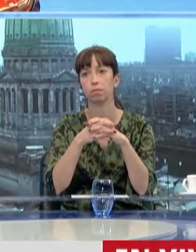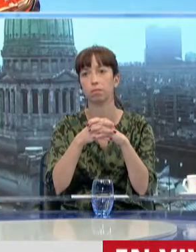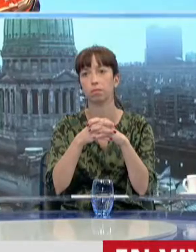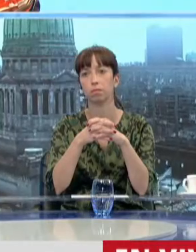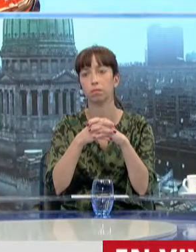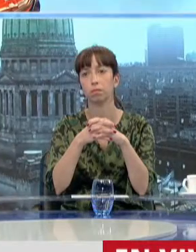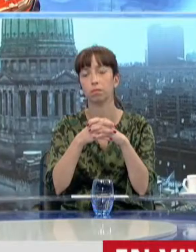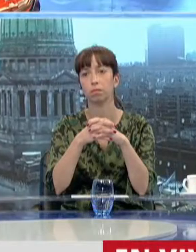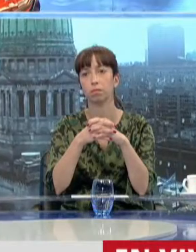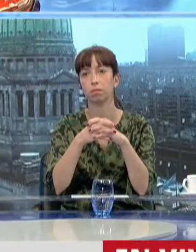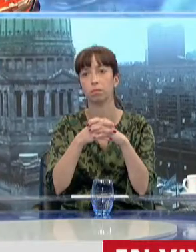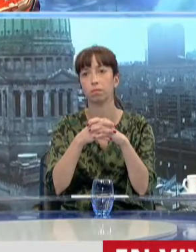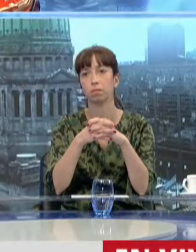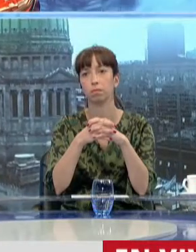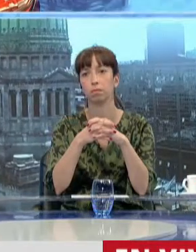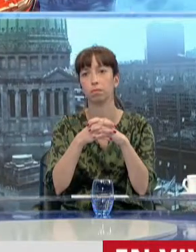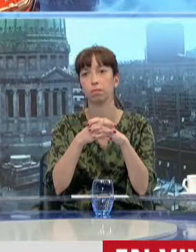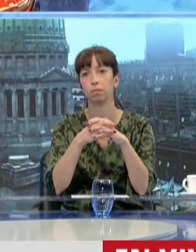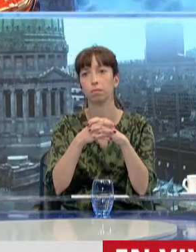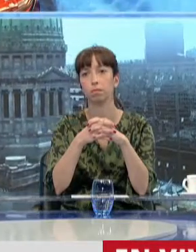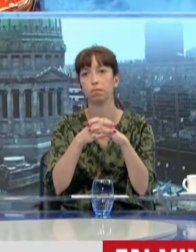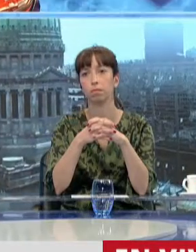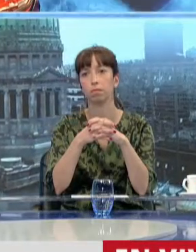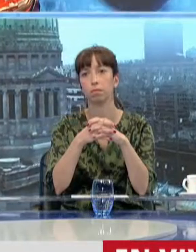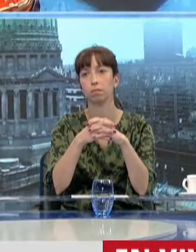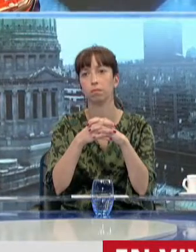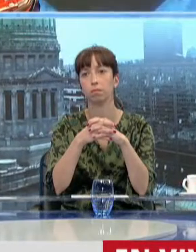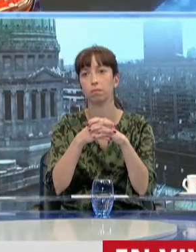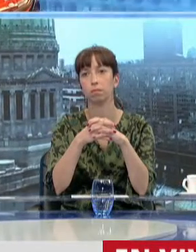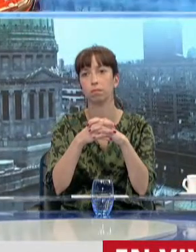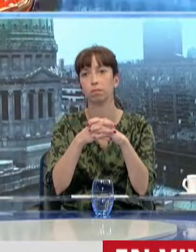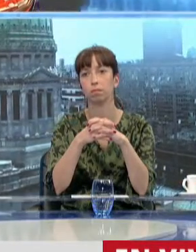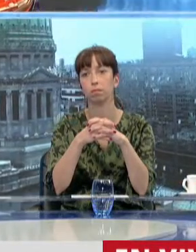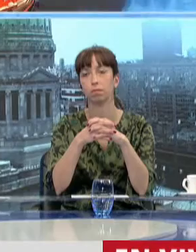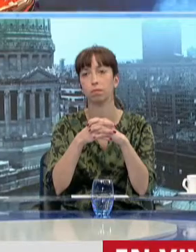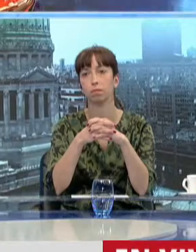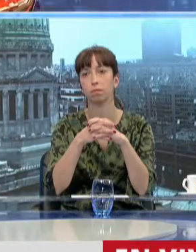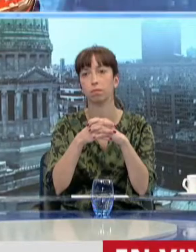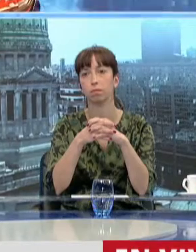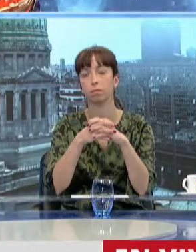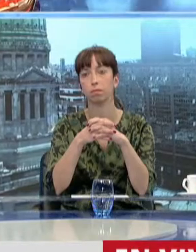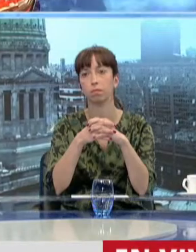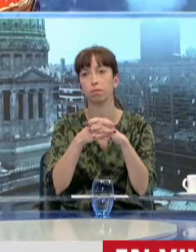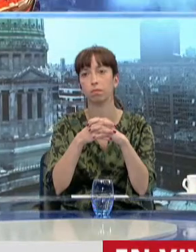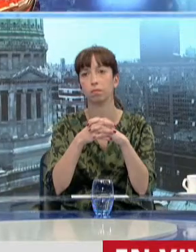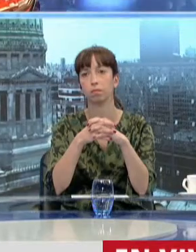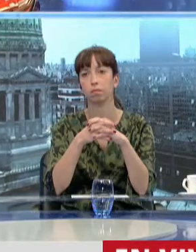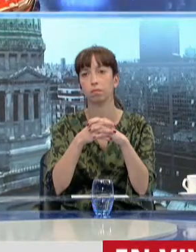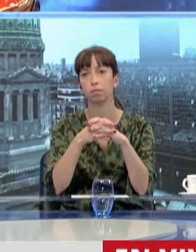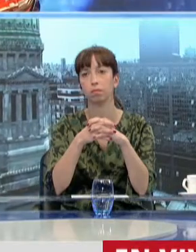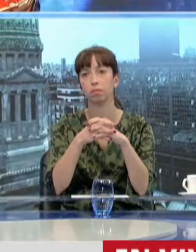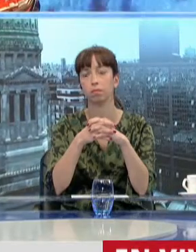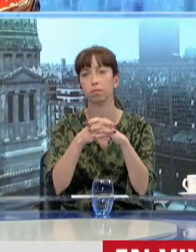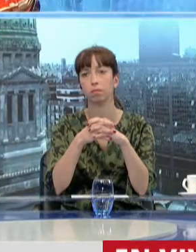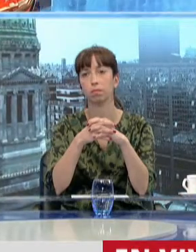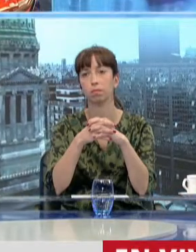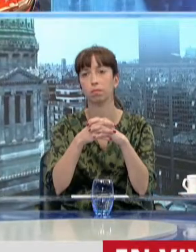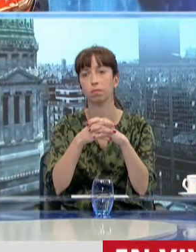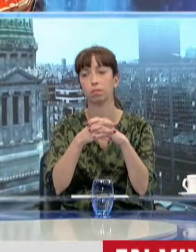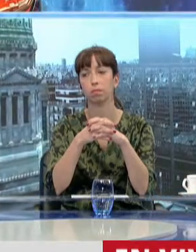eso, la caída de empresas, de empleos, del consumo y también de la inversión. ¿Cómo llegamos